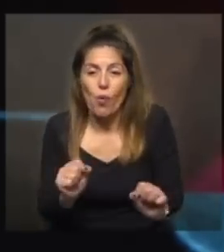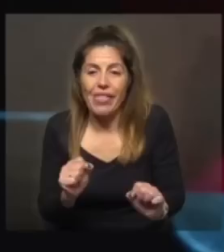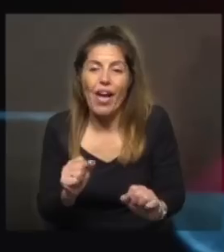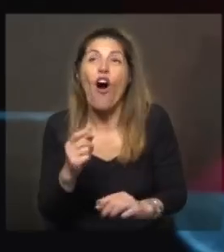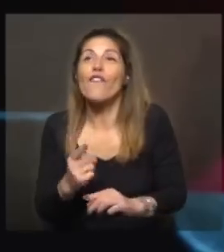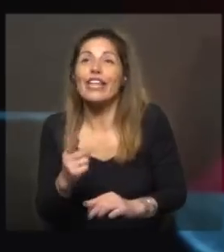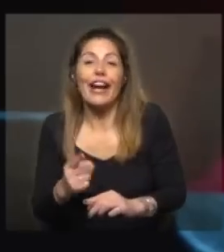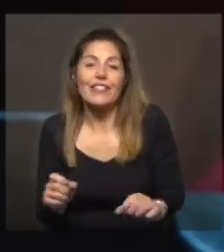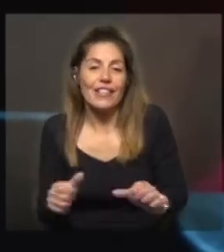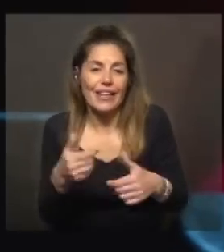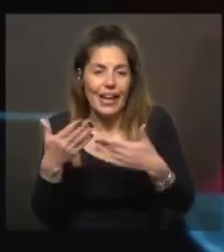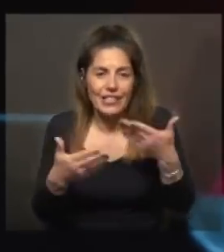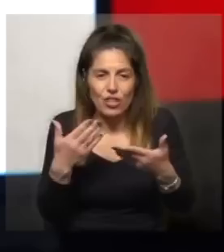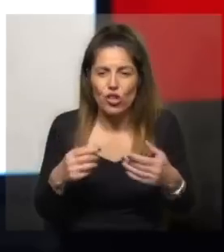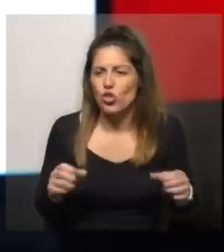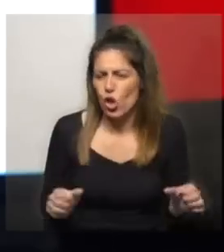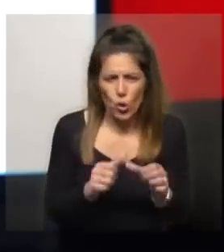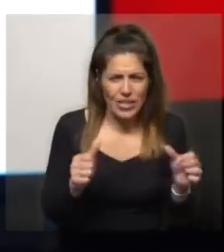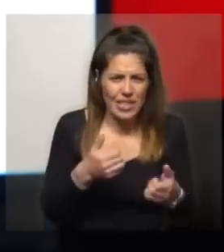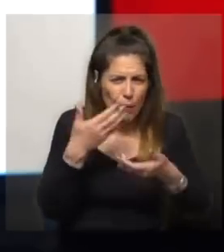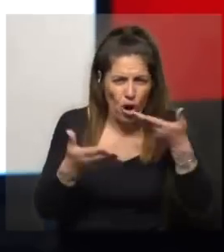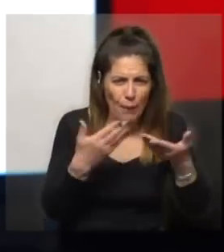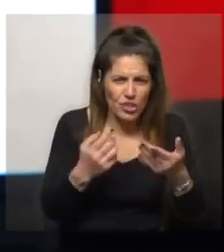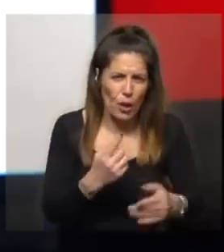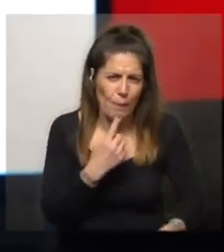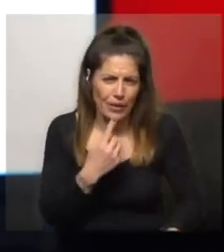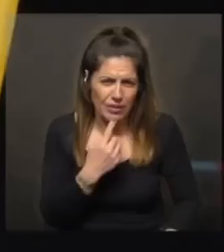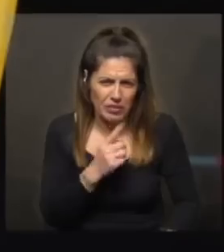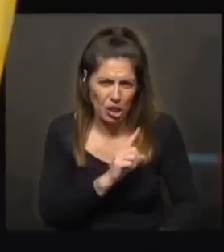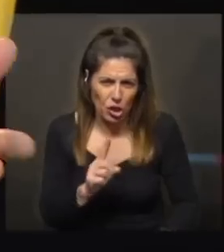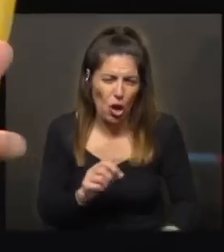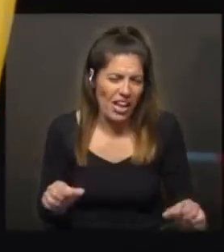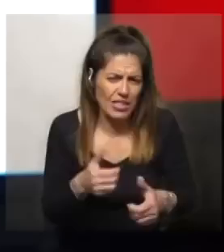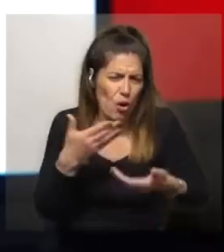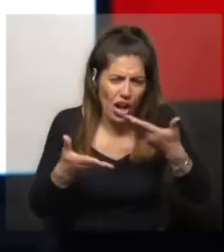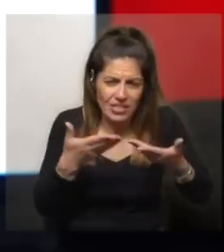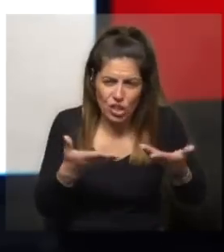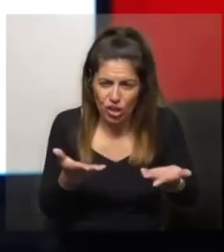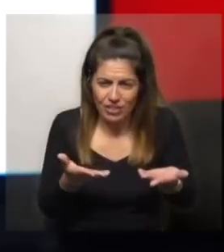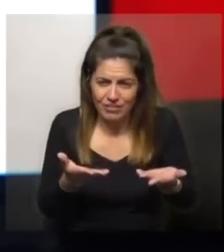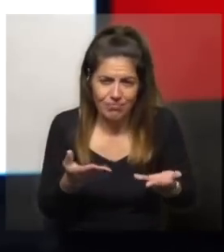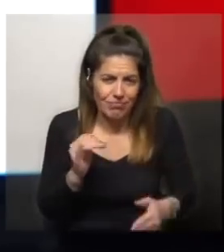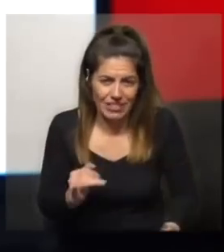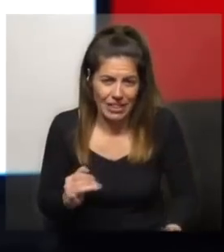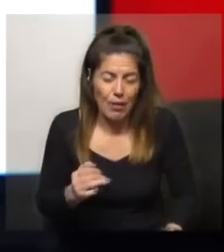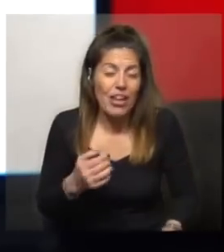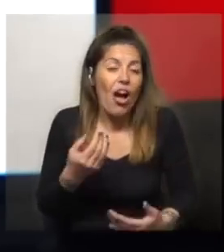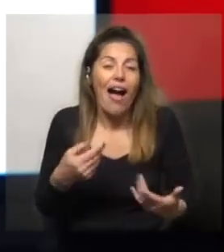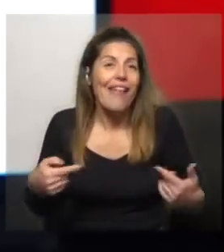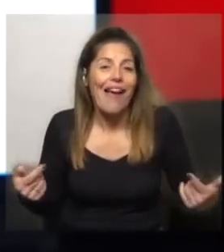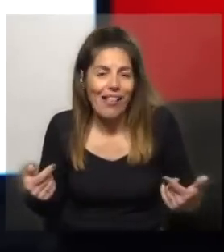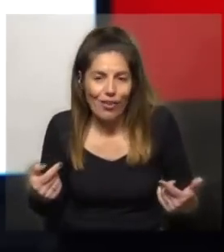hacerse no hacemos canciones pensando canciones Sí hay algo